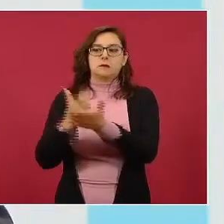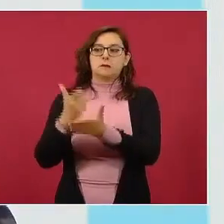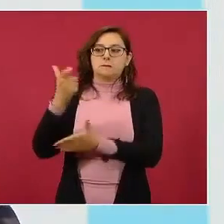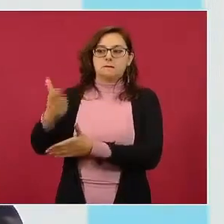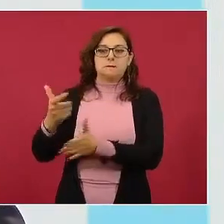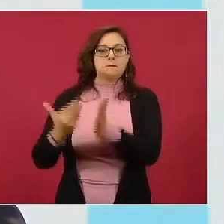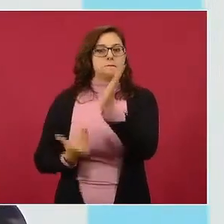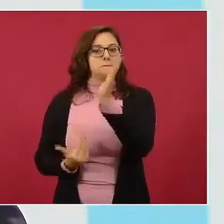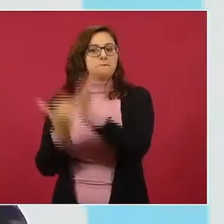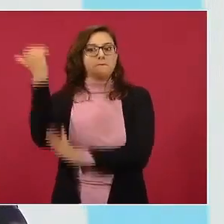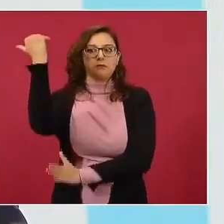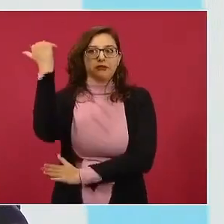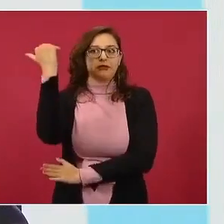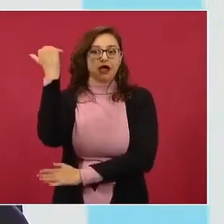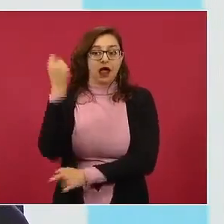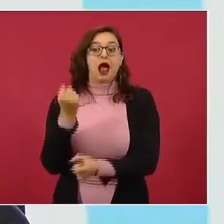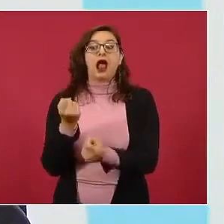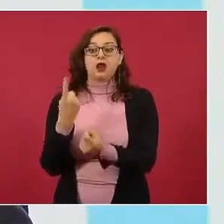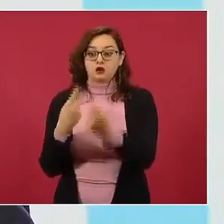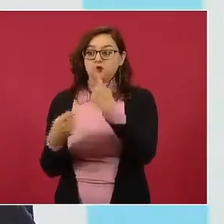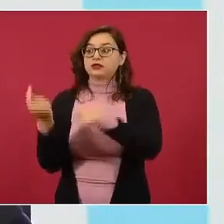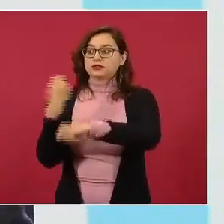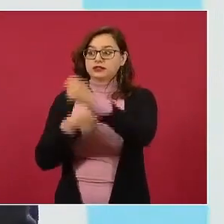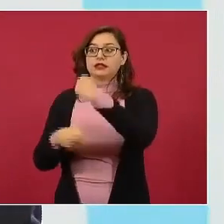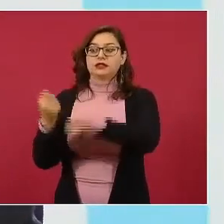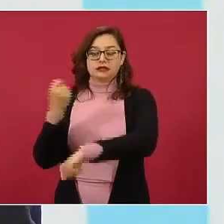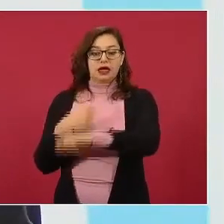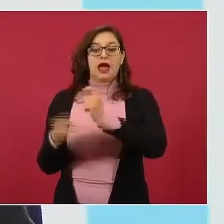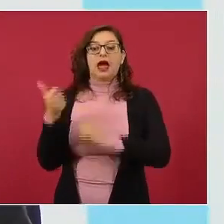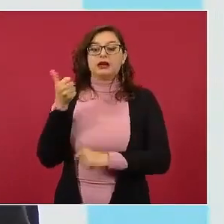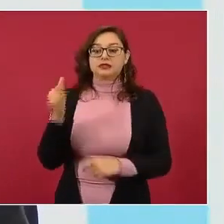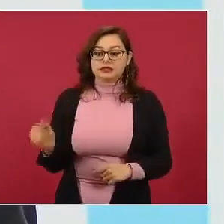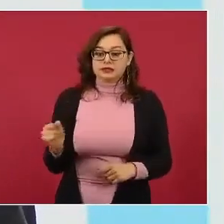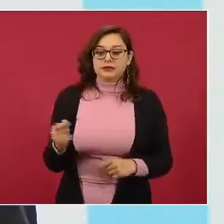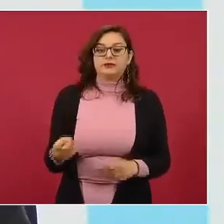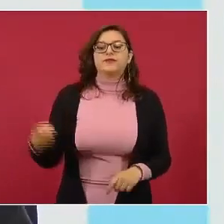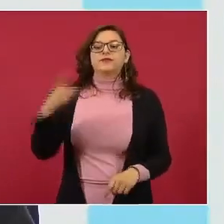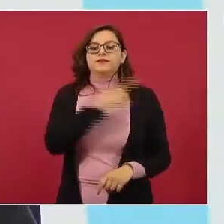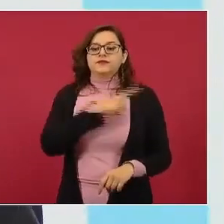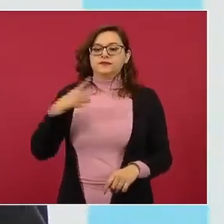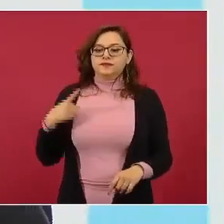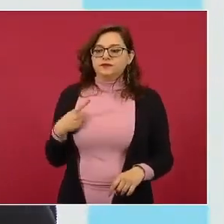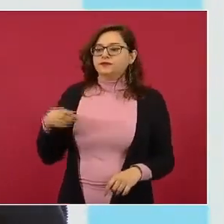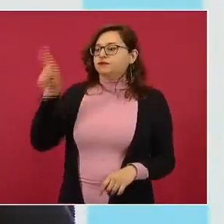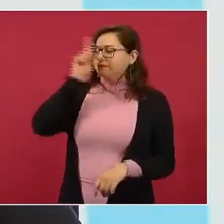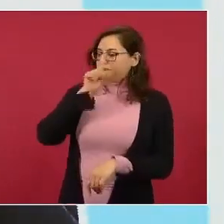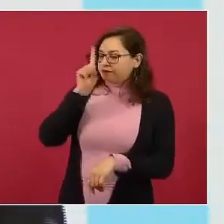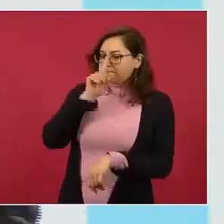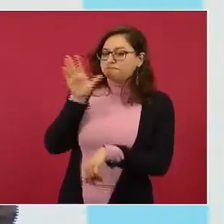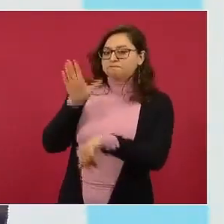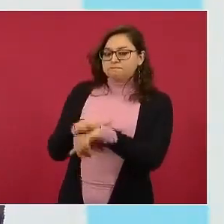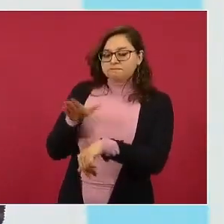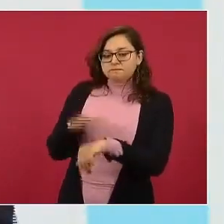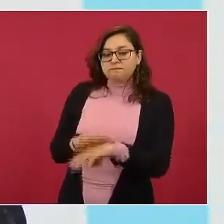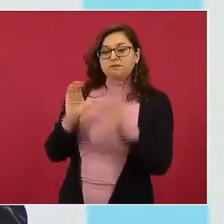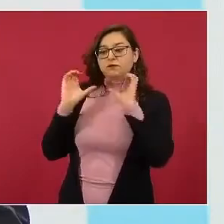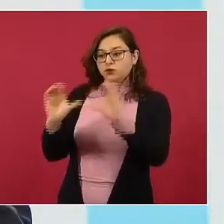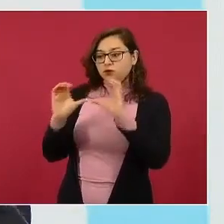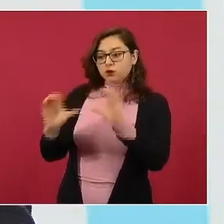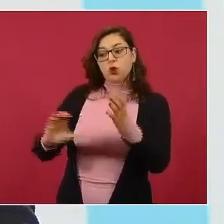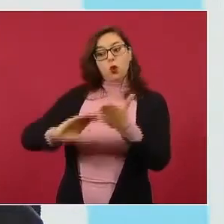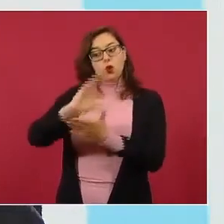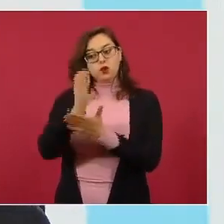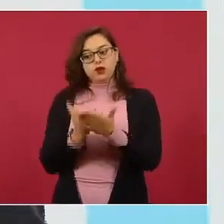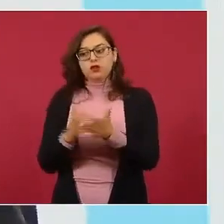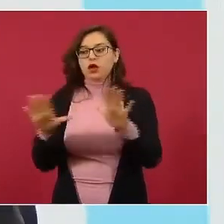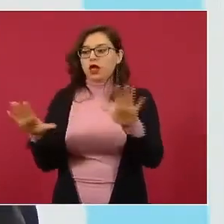Hay tiendas que están en esta condición. Obviamente hay que asesorarlos, hay que orientarlos para que hagan el cambio de su contrato,